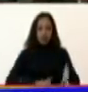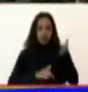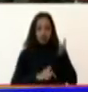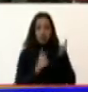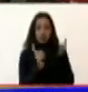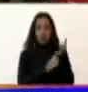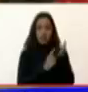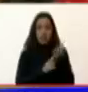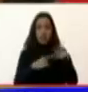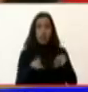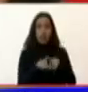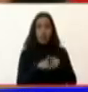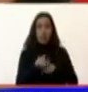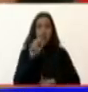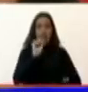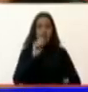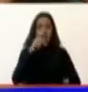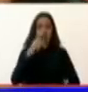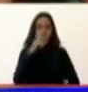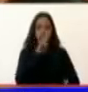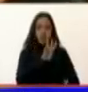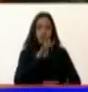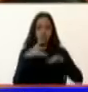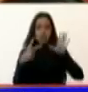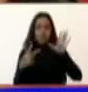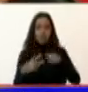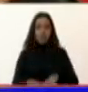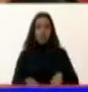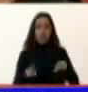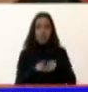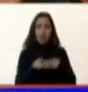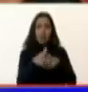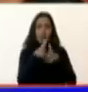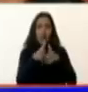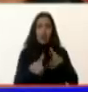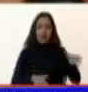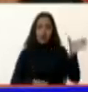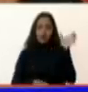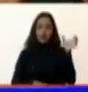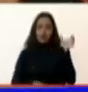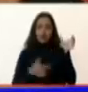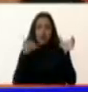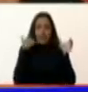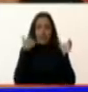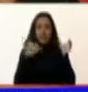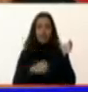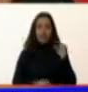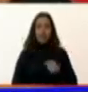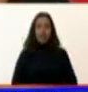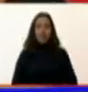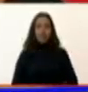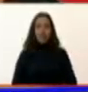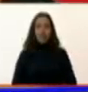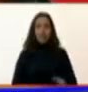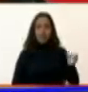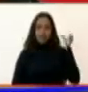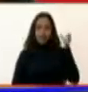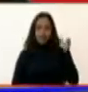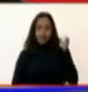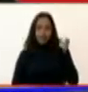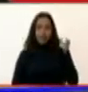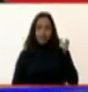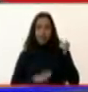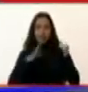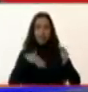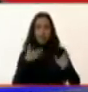AK-47. Esta es la AK-47. Esta es la AK-47 con la cual podemos